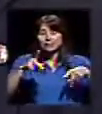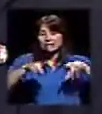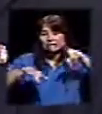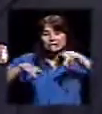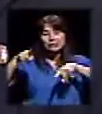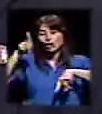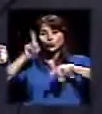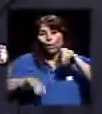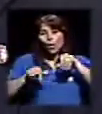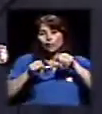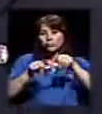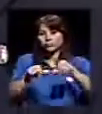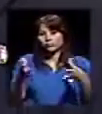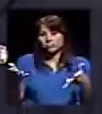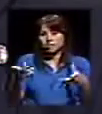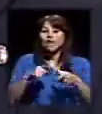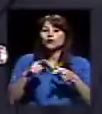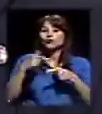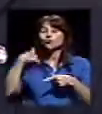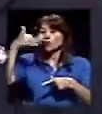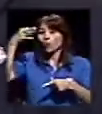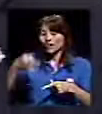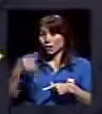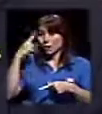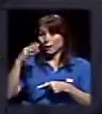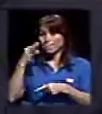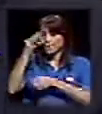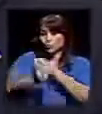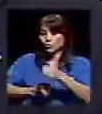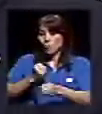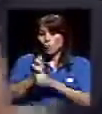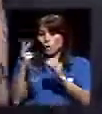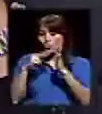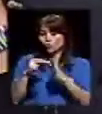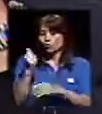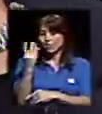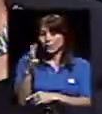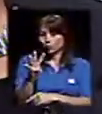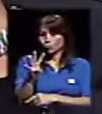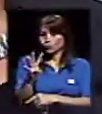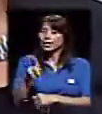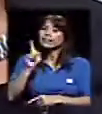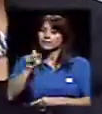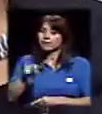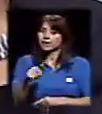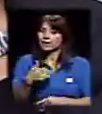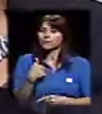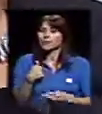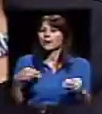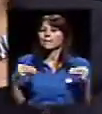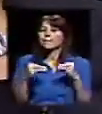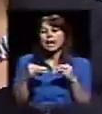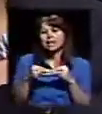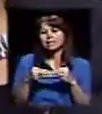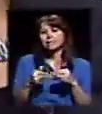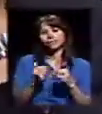Entonces yo creo que para el próximo 2014 pues deberíamos tener un poquito mejor de crecimiento,